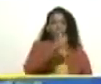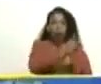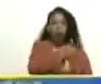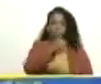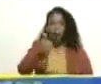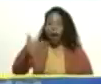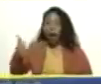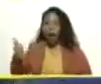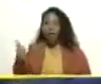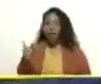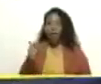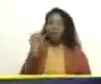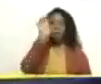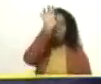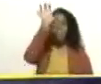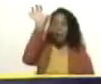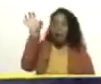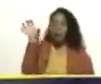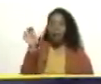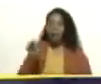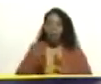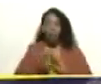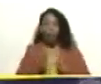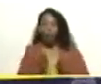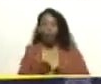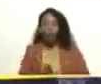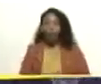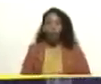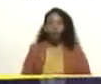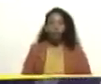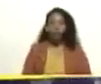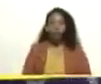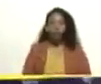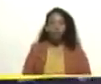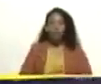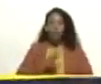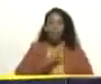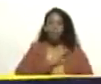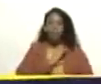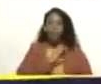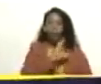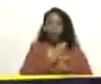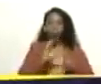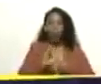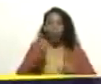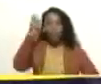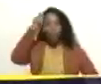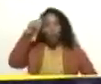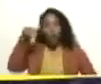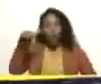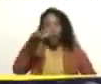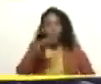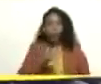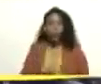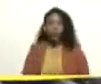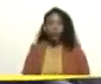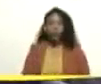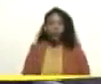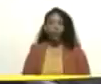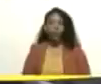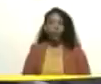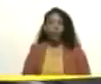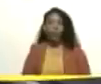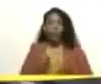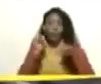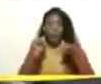de todas las regiones del mundo de todas las culturas de todos los pueblos Irán y